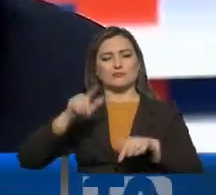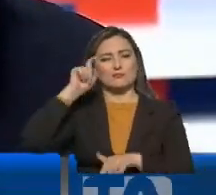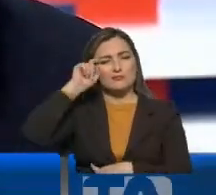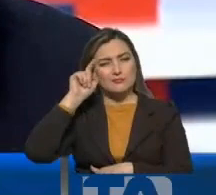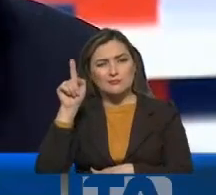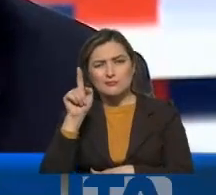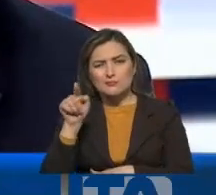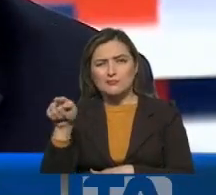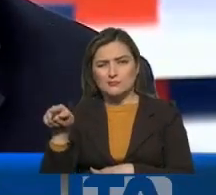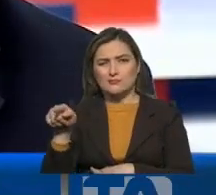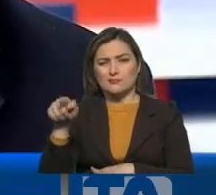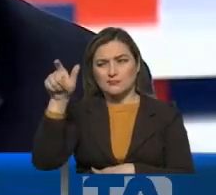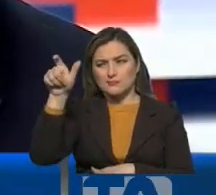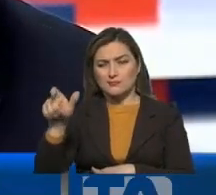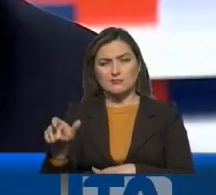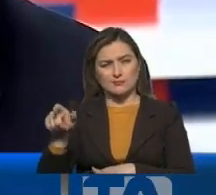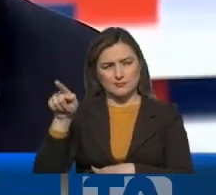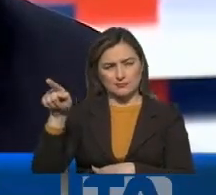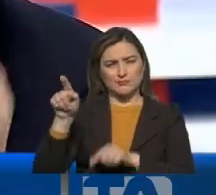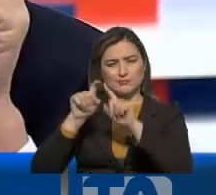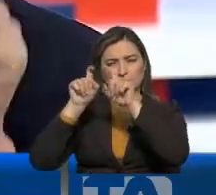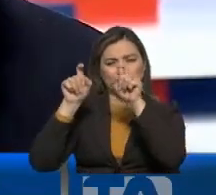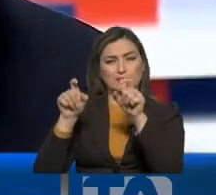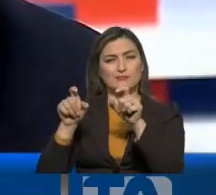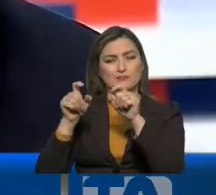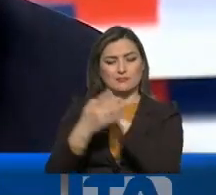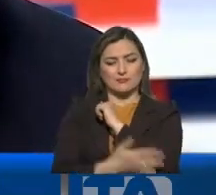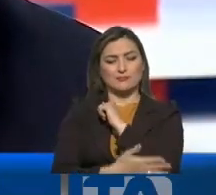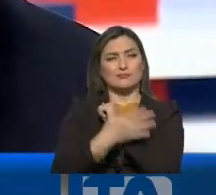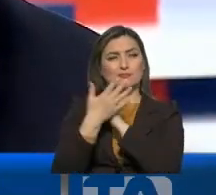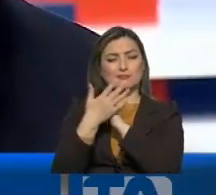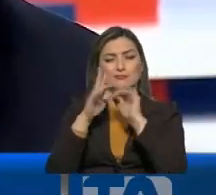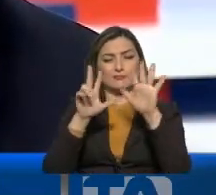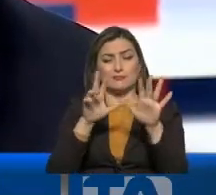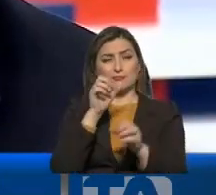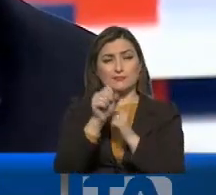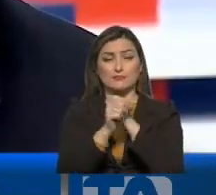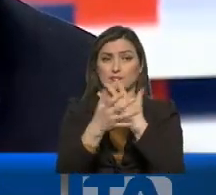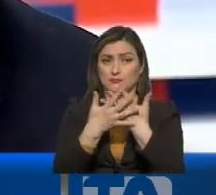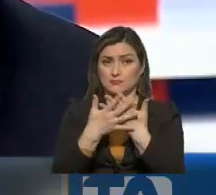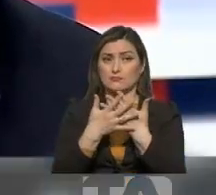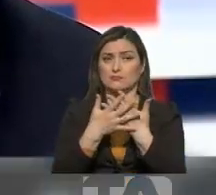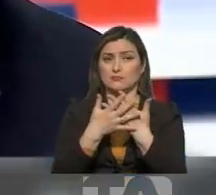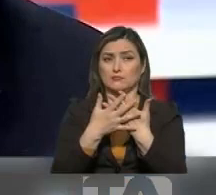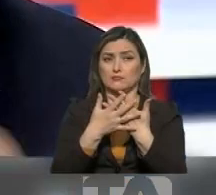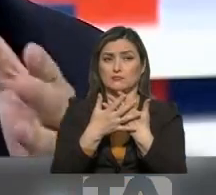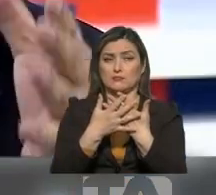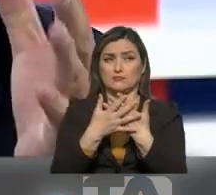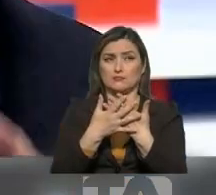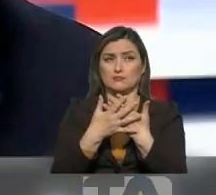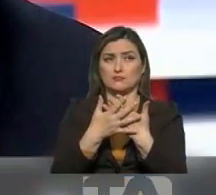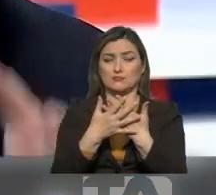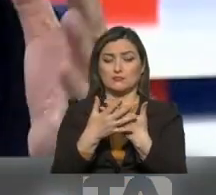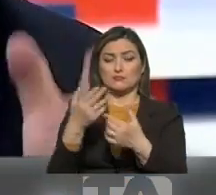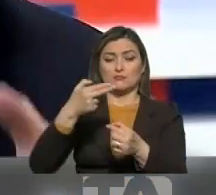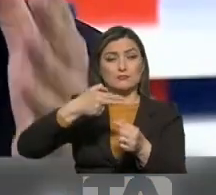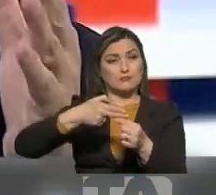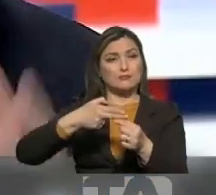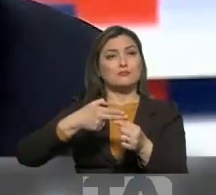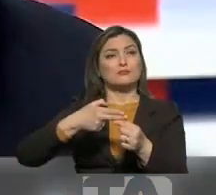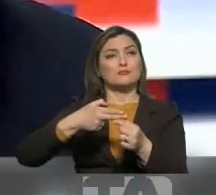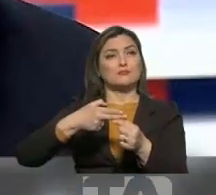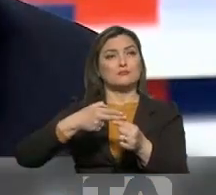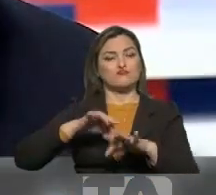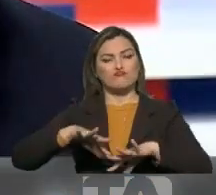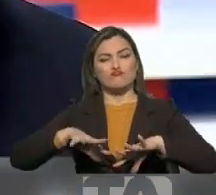ejecutivos de hidalgo&hidalgo están sentenciados a ocho años de cárcel por haber sido parte de una trama